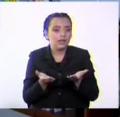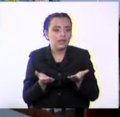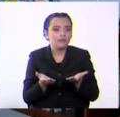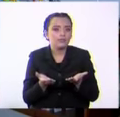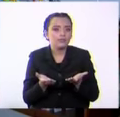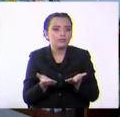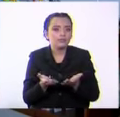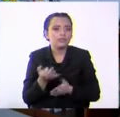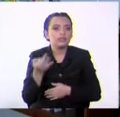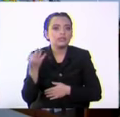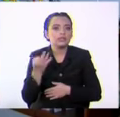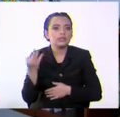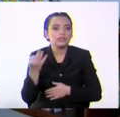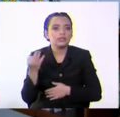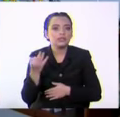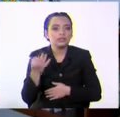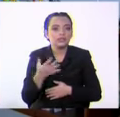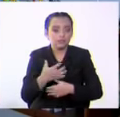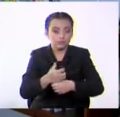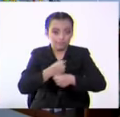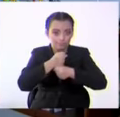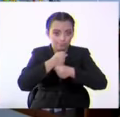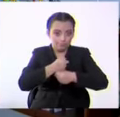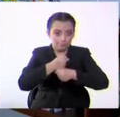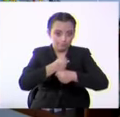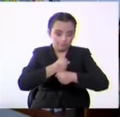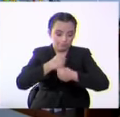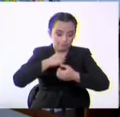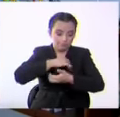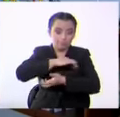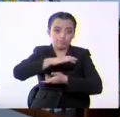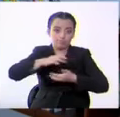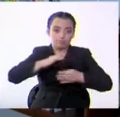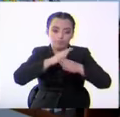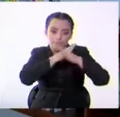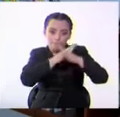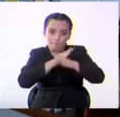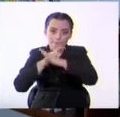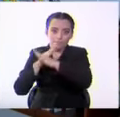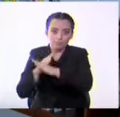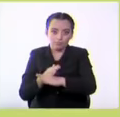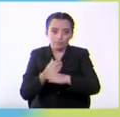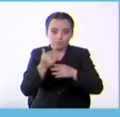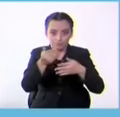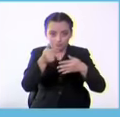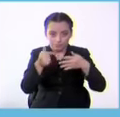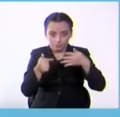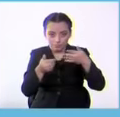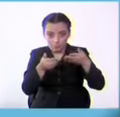para preservar estos ecosistemas y así seguir obteniendo esos beneficios.